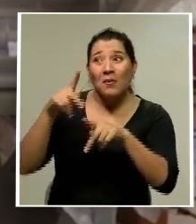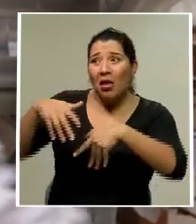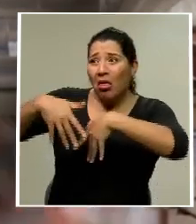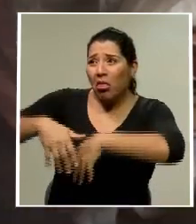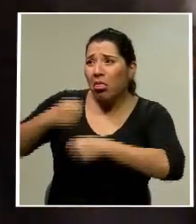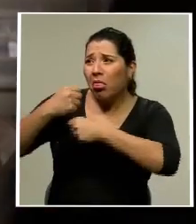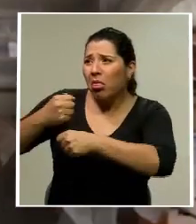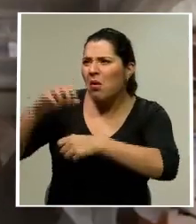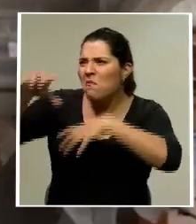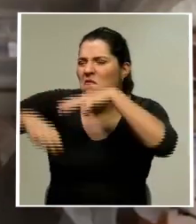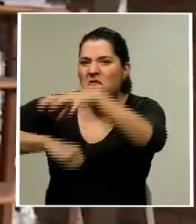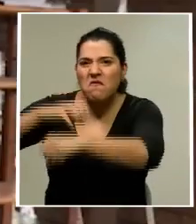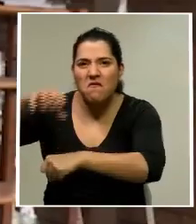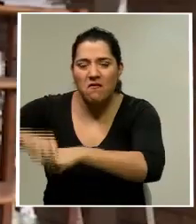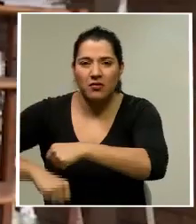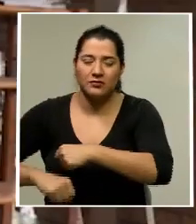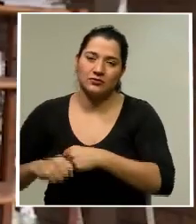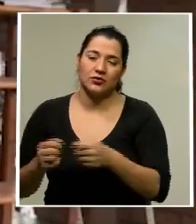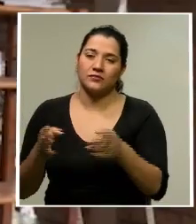al vandalismo.